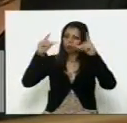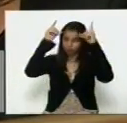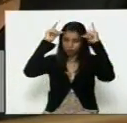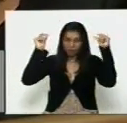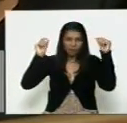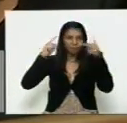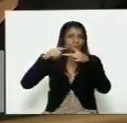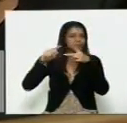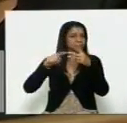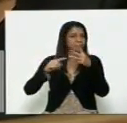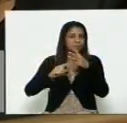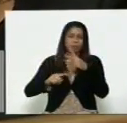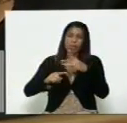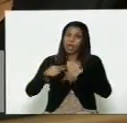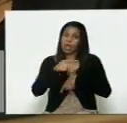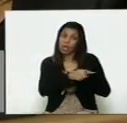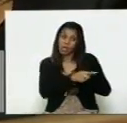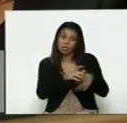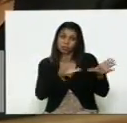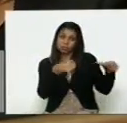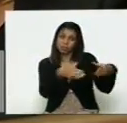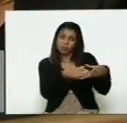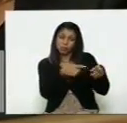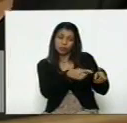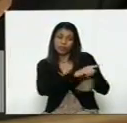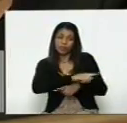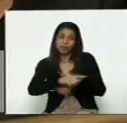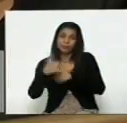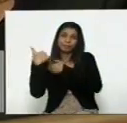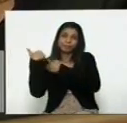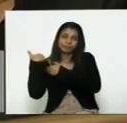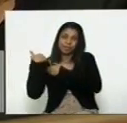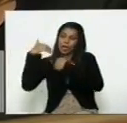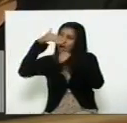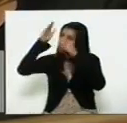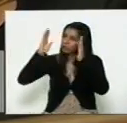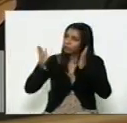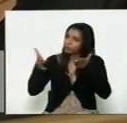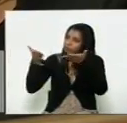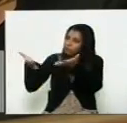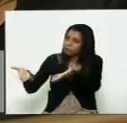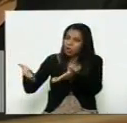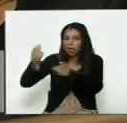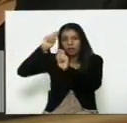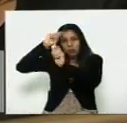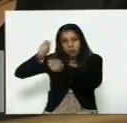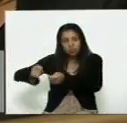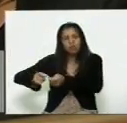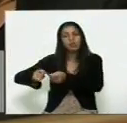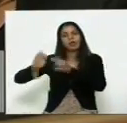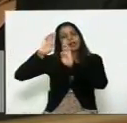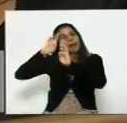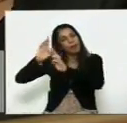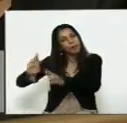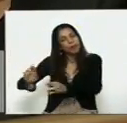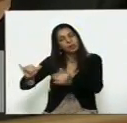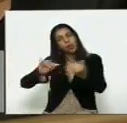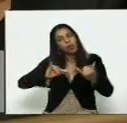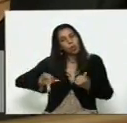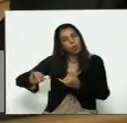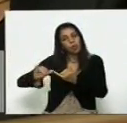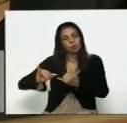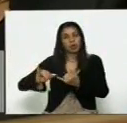salud, tienen la obligación de velar por el trato digno, justo e igualitario hacia